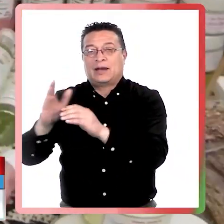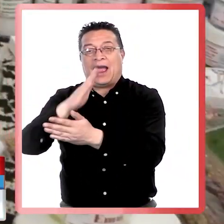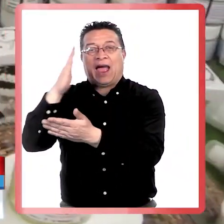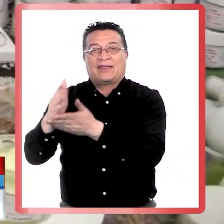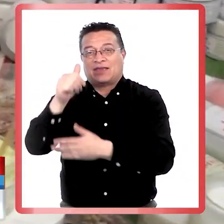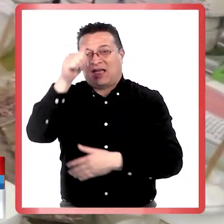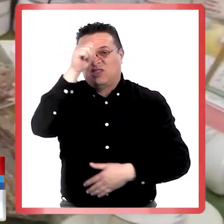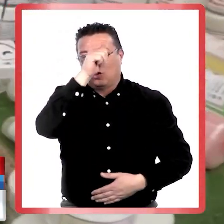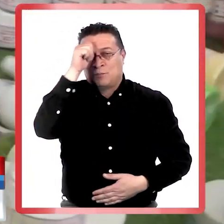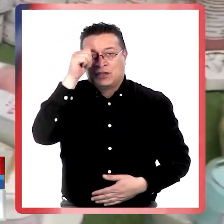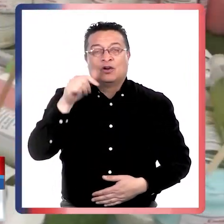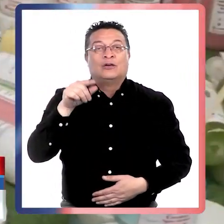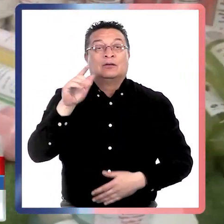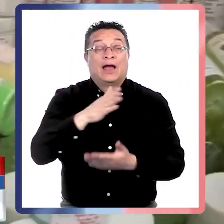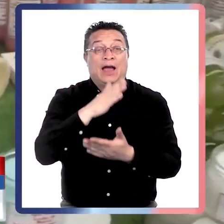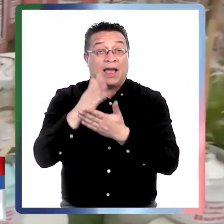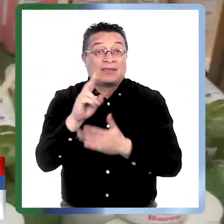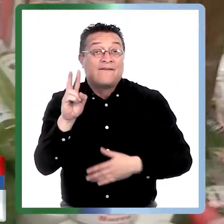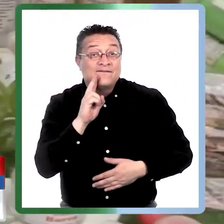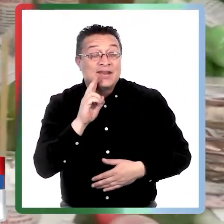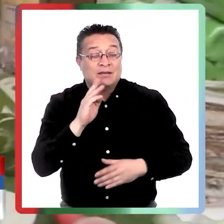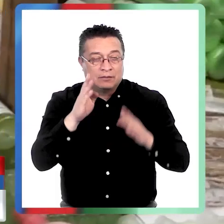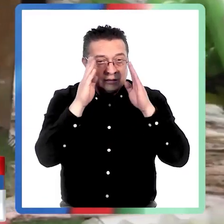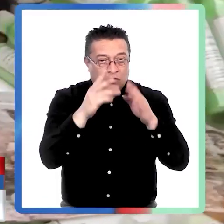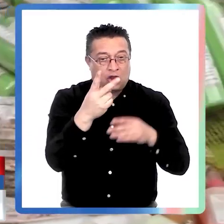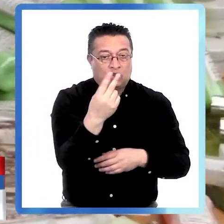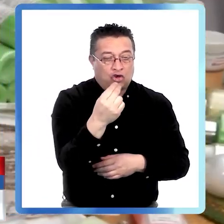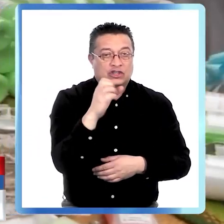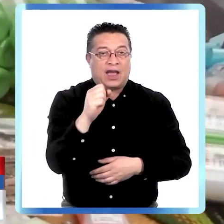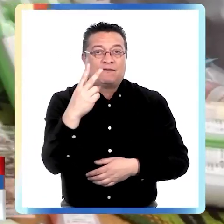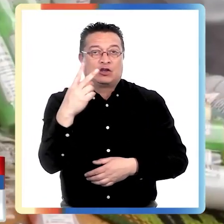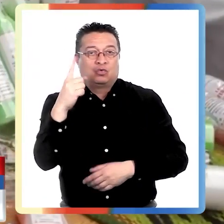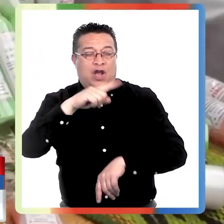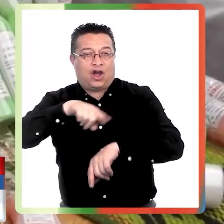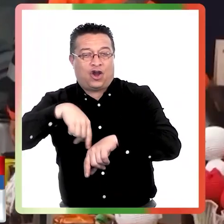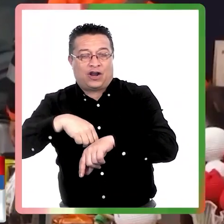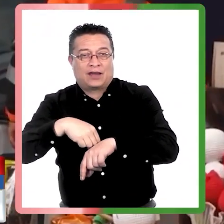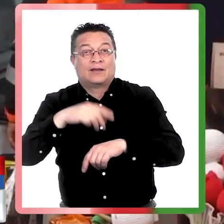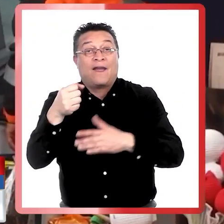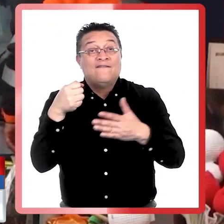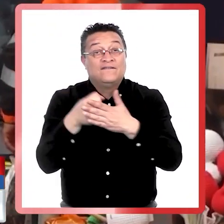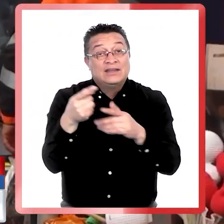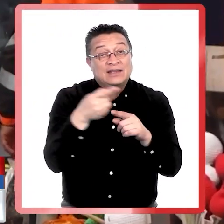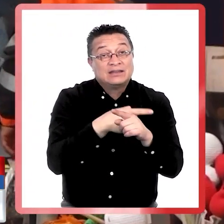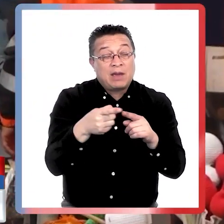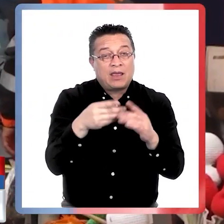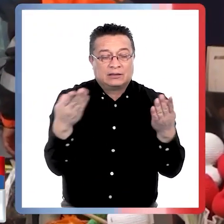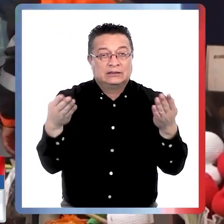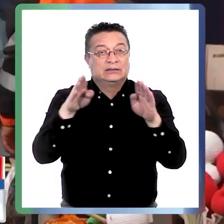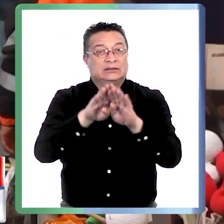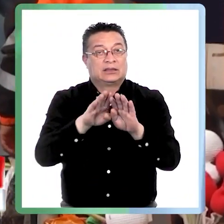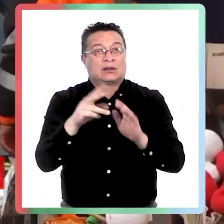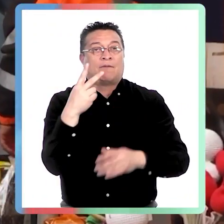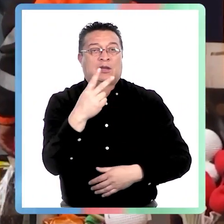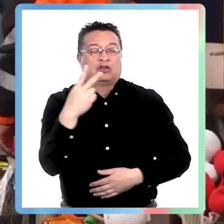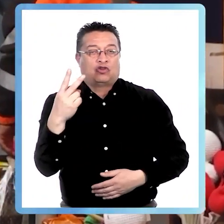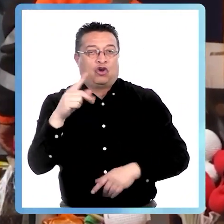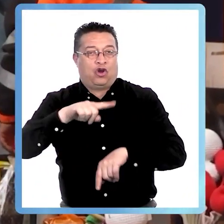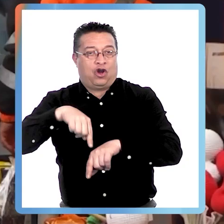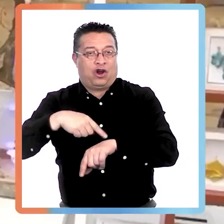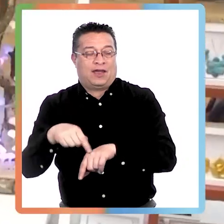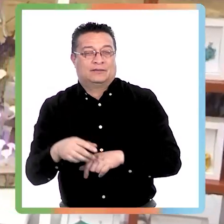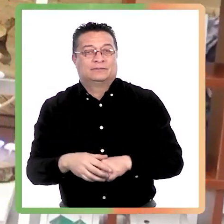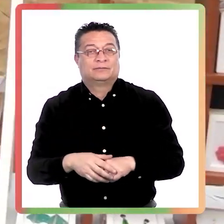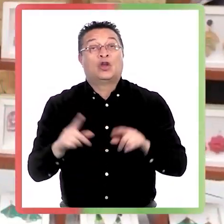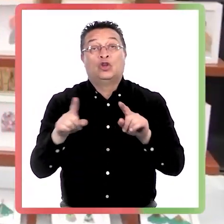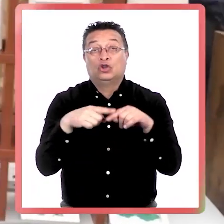el domingo. Hasta el viernes, la atención será entre las 2 y 21 horas, mientras que el fin de semana el cierre está contemplado a las 22